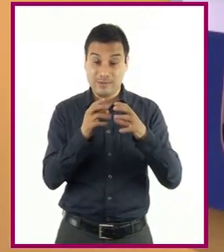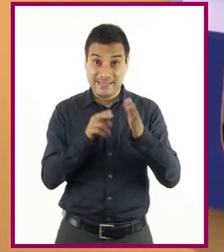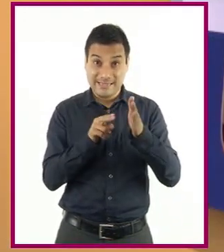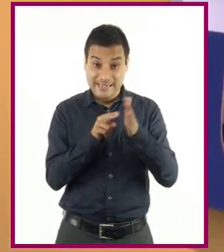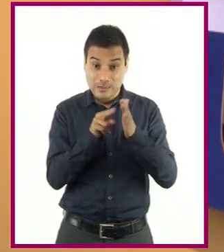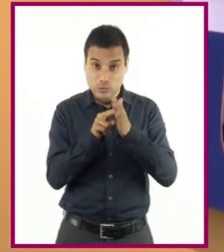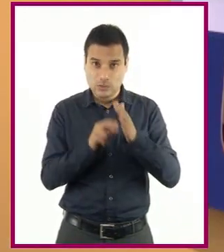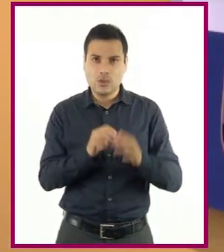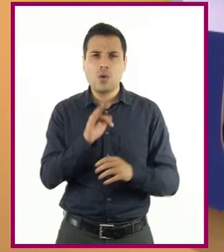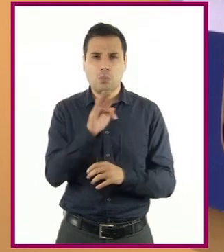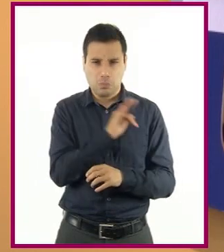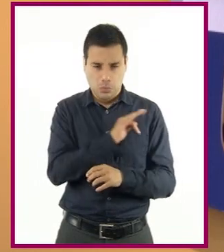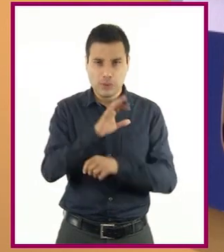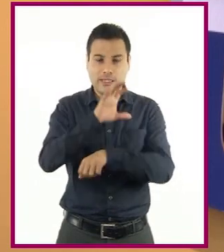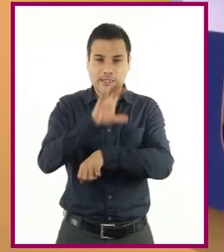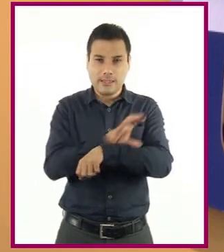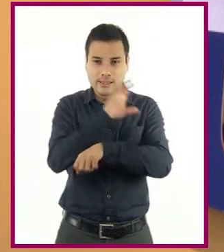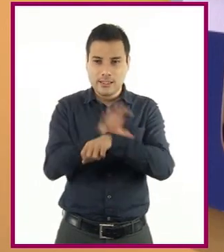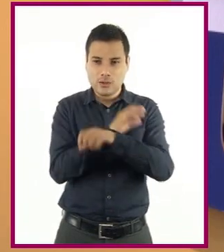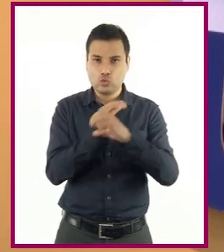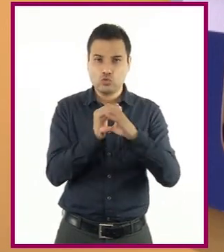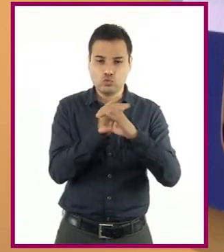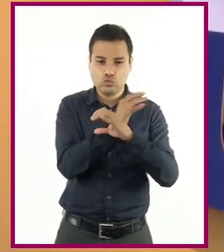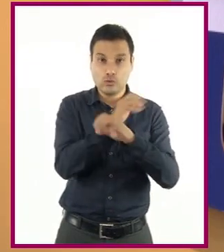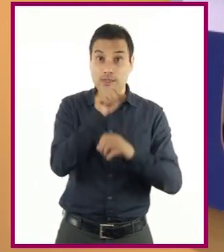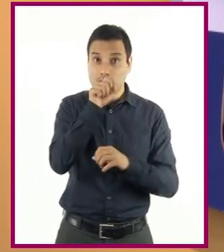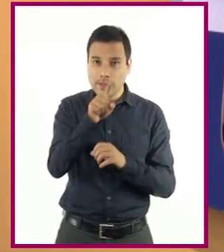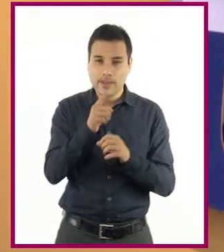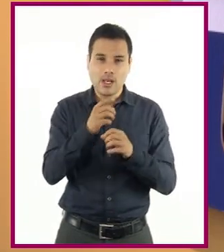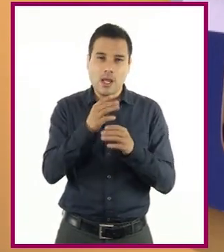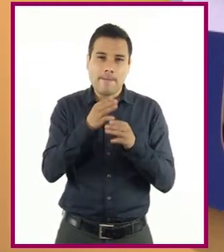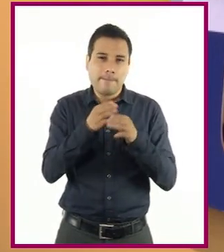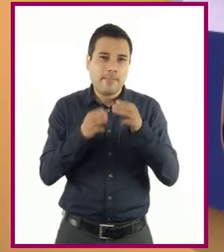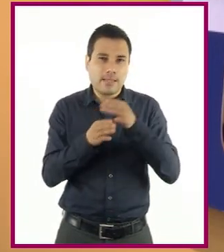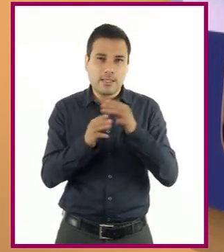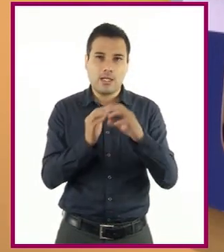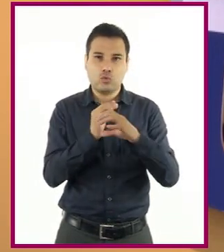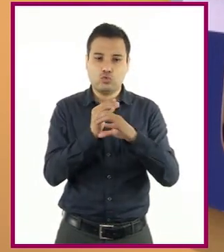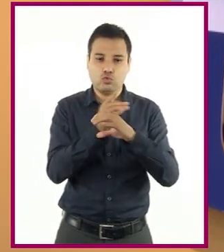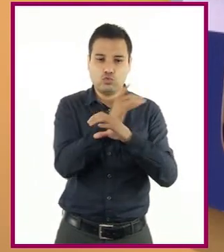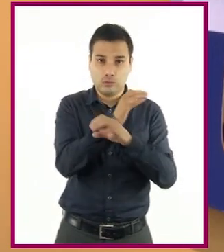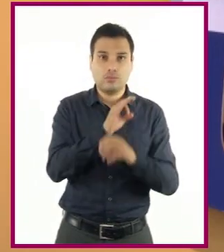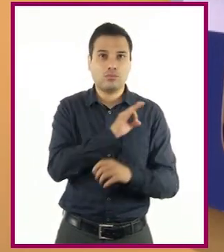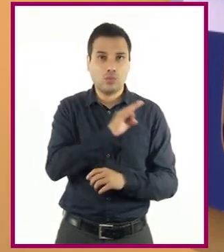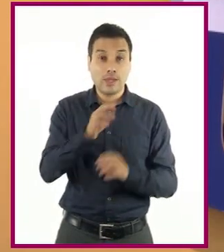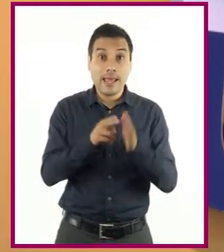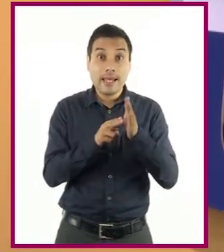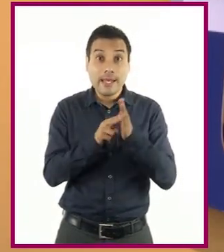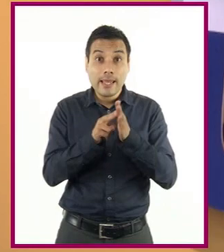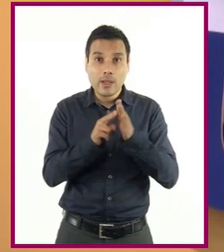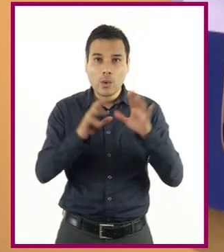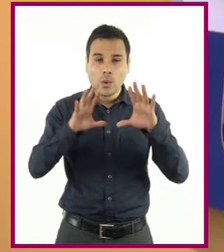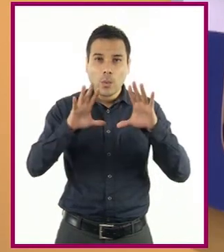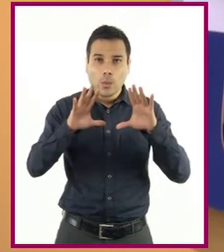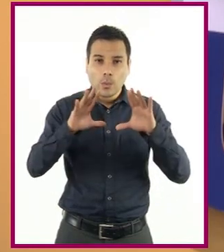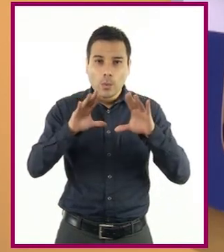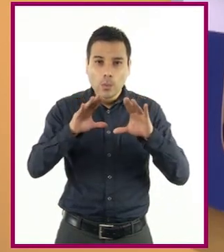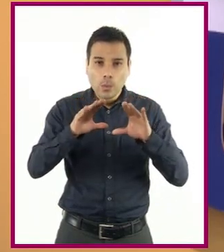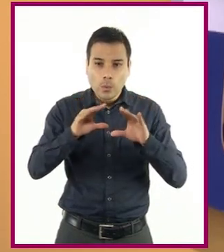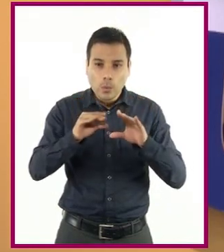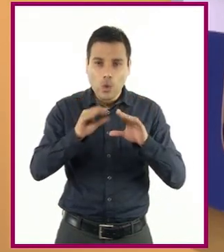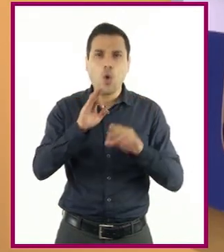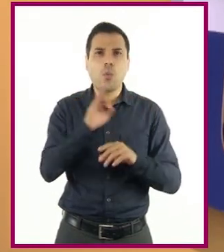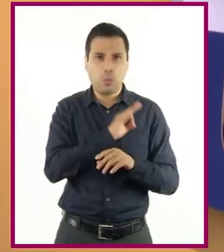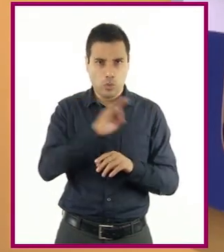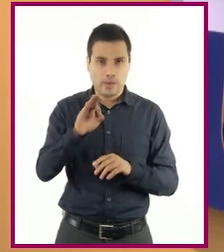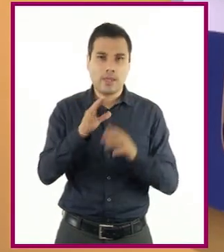además de emitir energía, pueden perder materia o parte de su negritud e incluso desaparecer. Esto